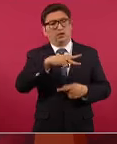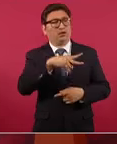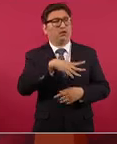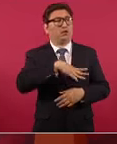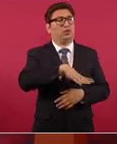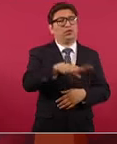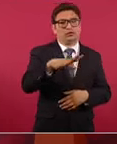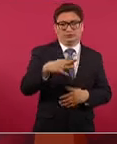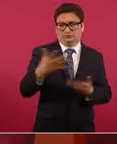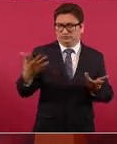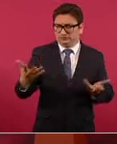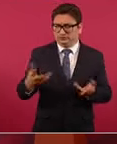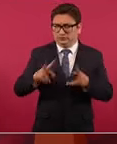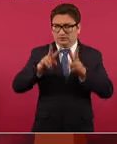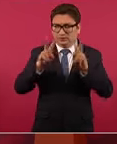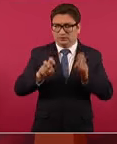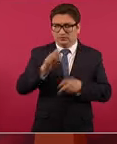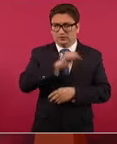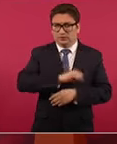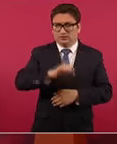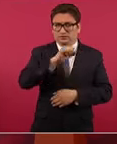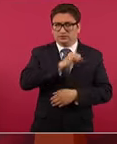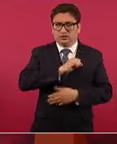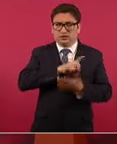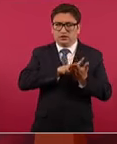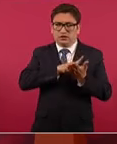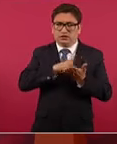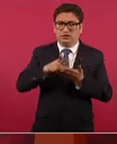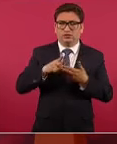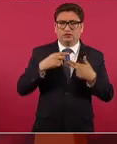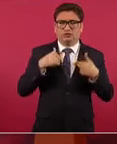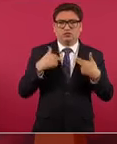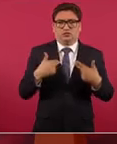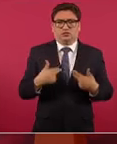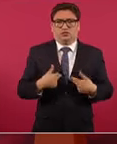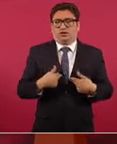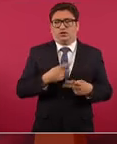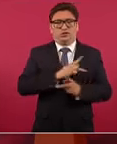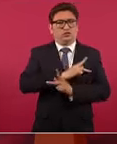como si la salud no fuese un derecho humano universal